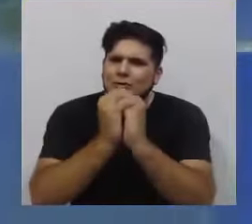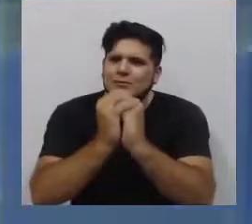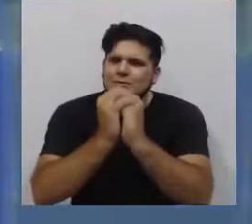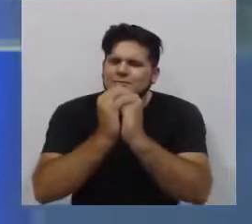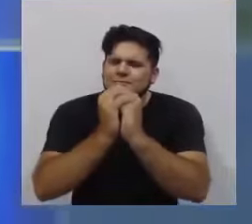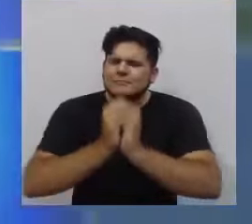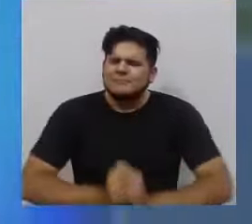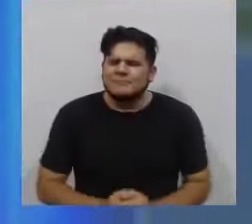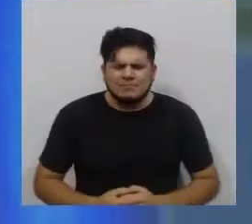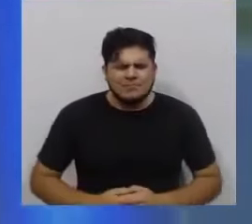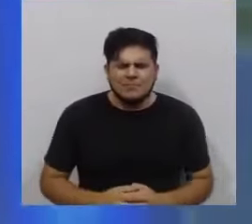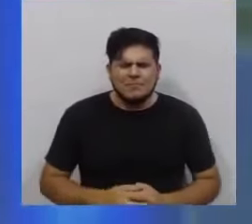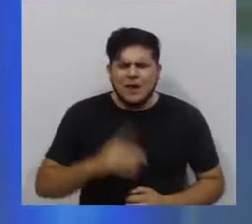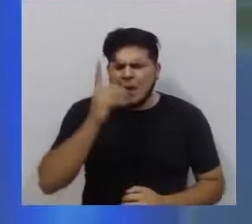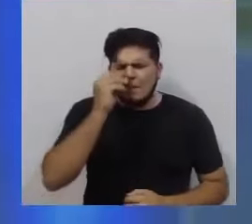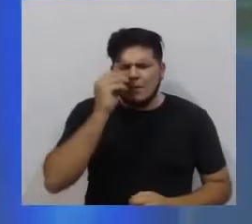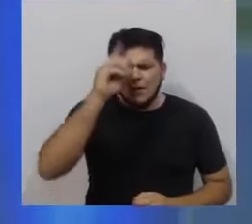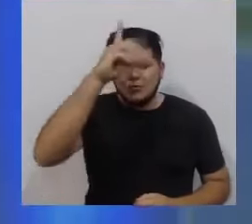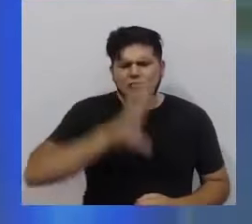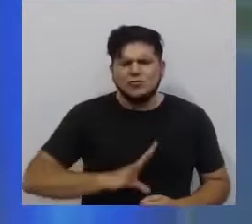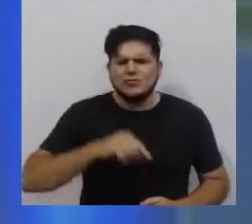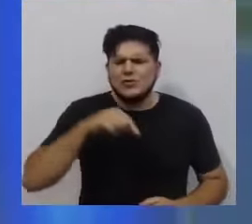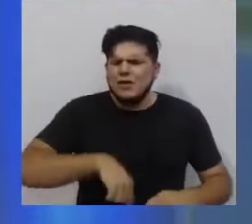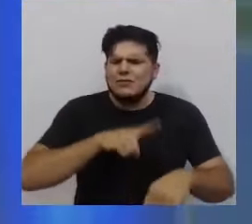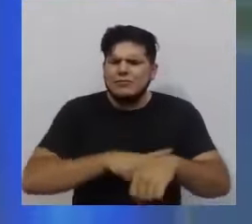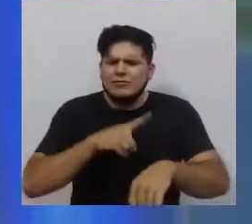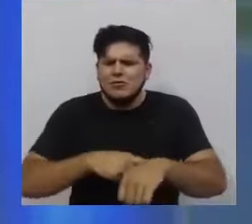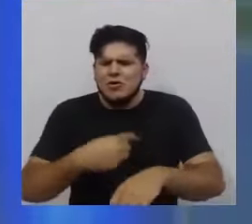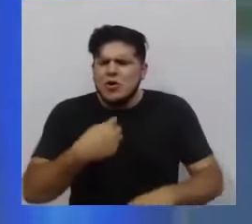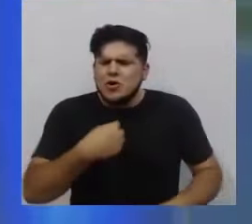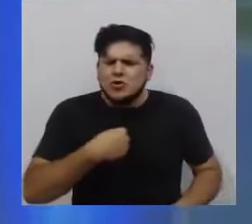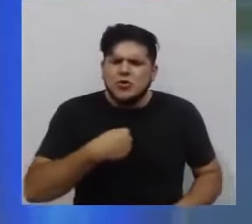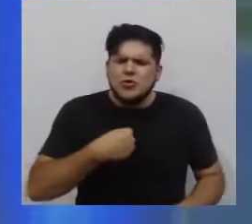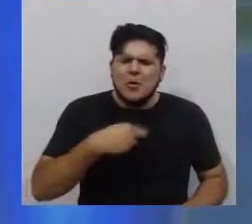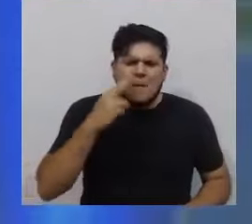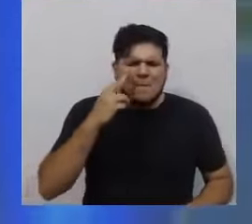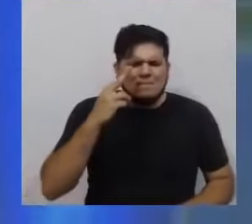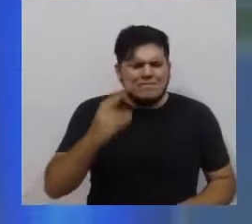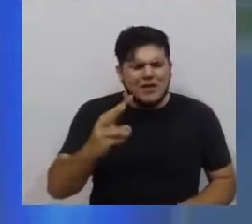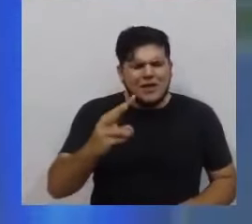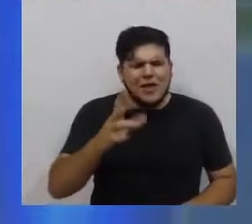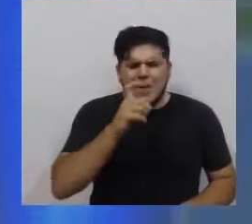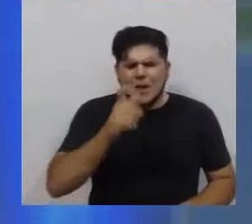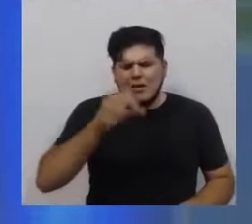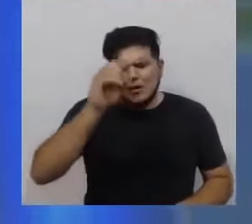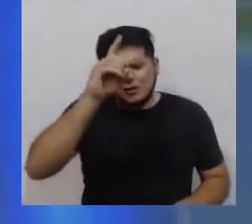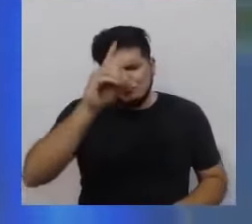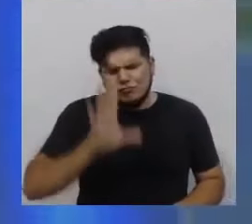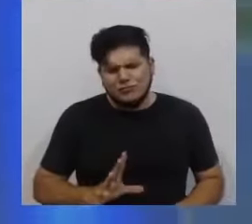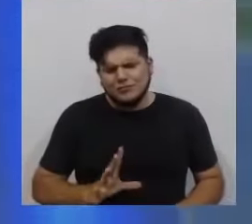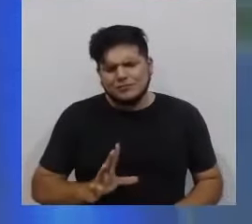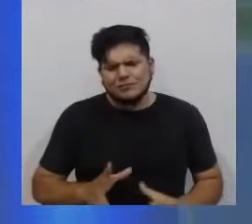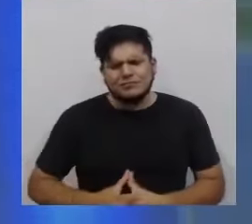palabra y en esta hora yo te pido perdón por mis pecados te